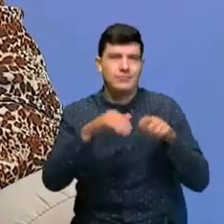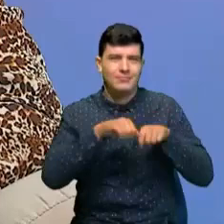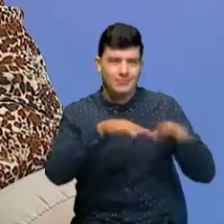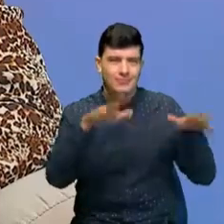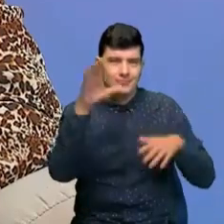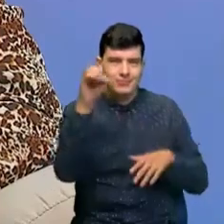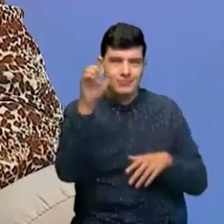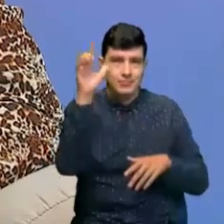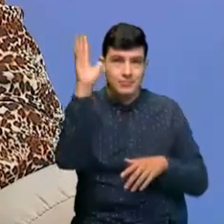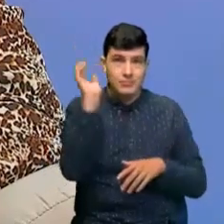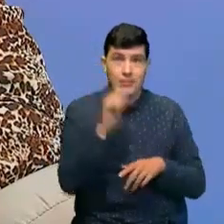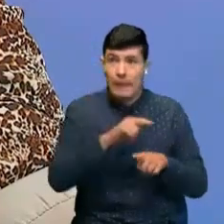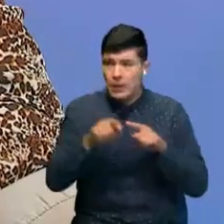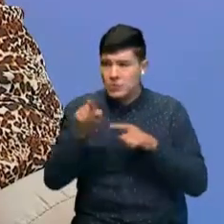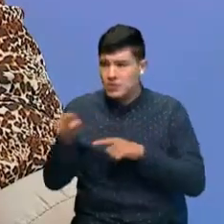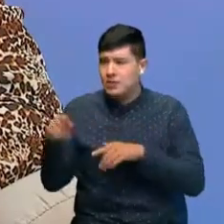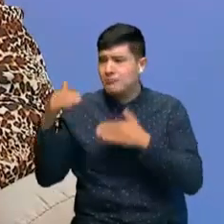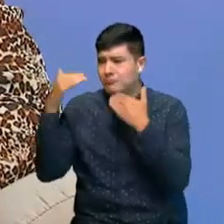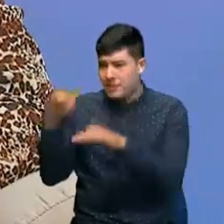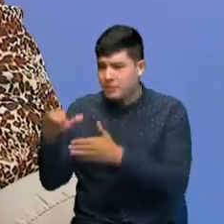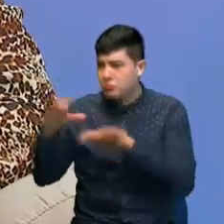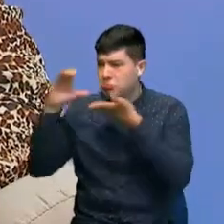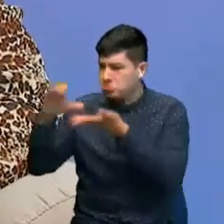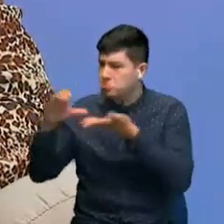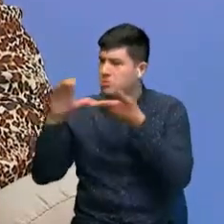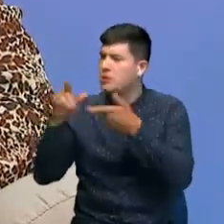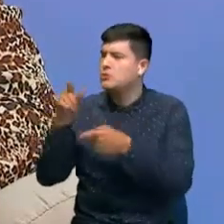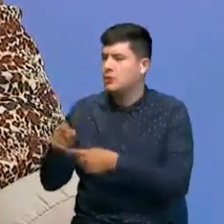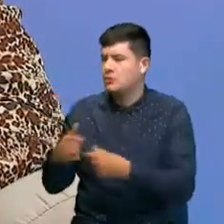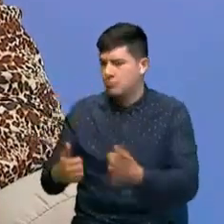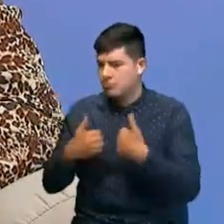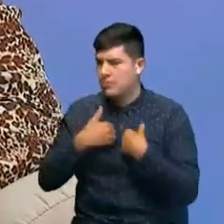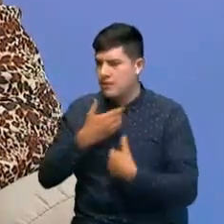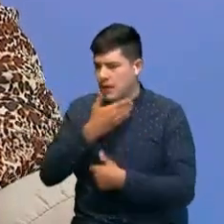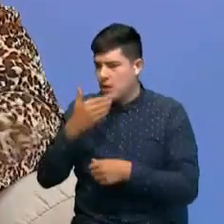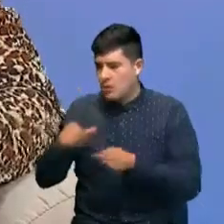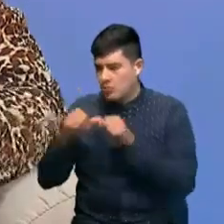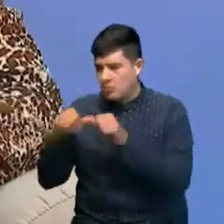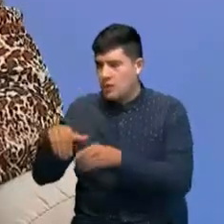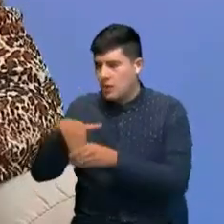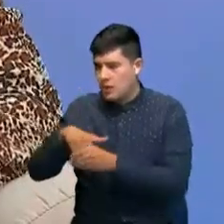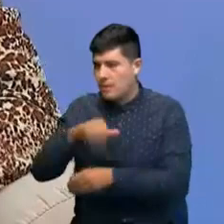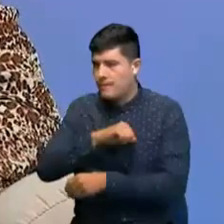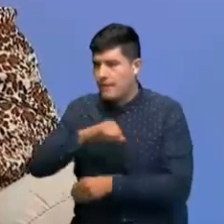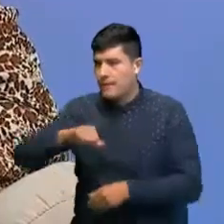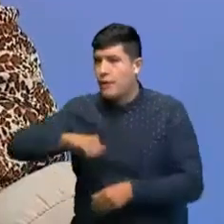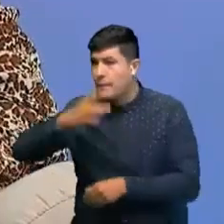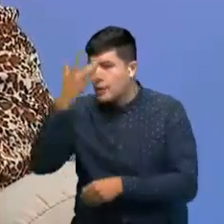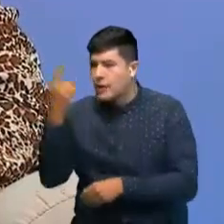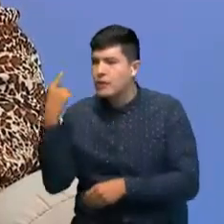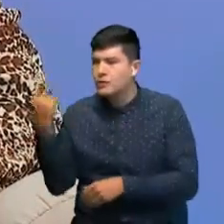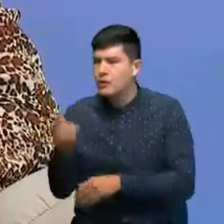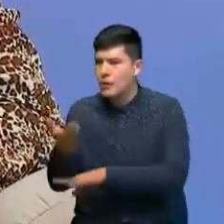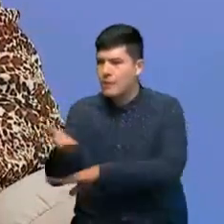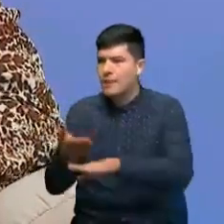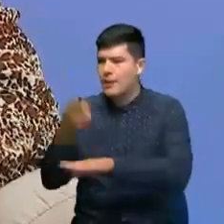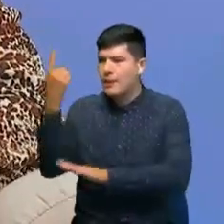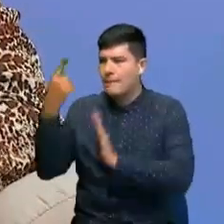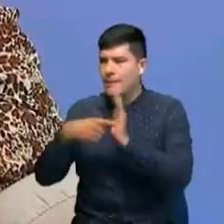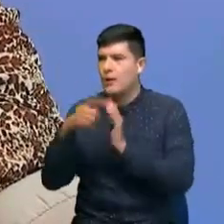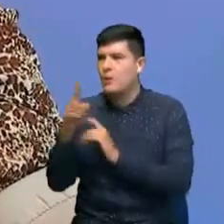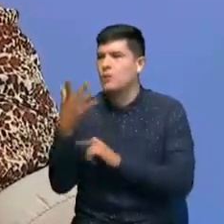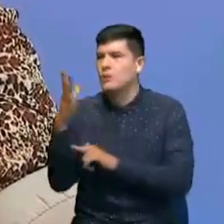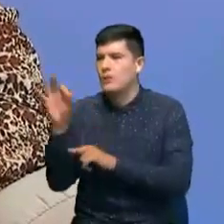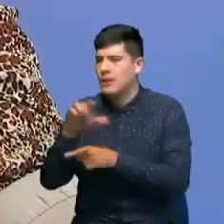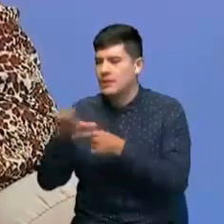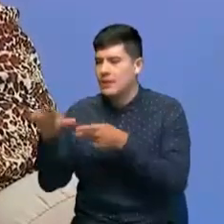prestación definida. Pero si está con salario mínimo, le conviene el régimen de ahorro individual. ¿Por qué? Porque solo le exigen 1.150 semanas y